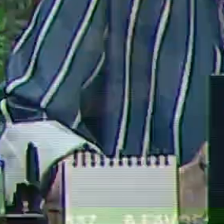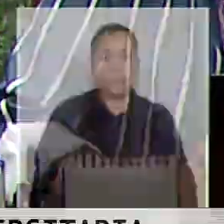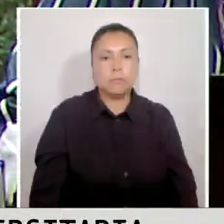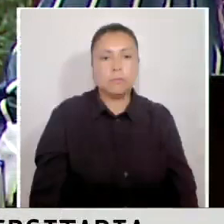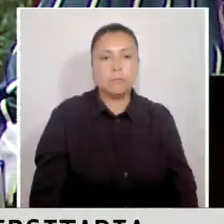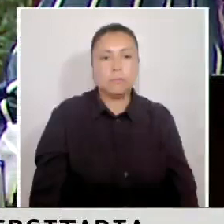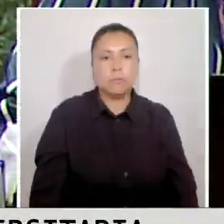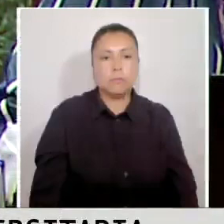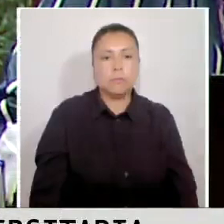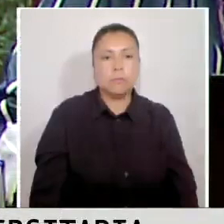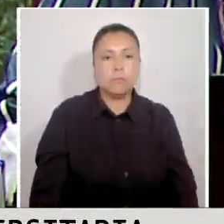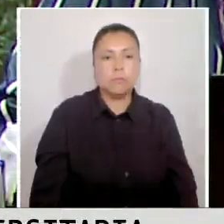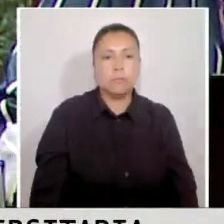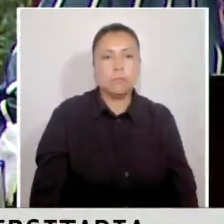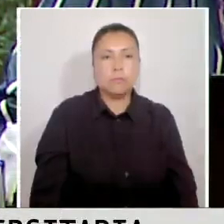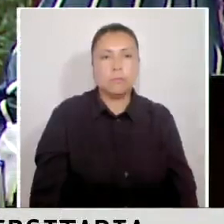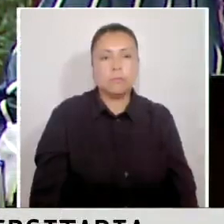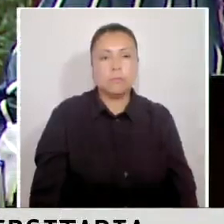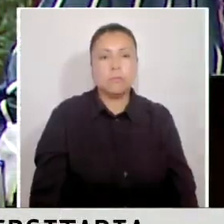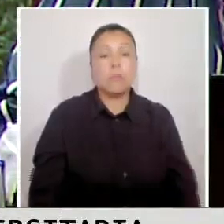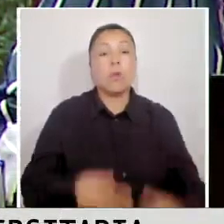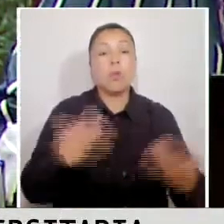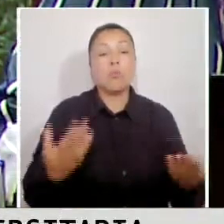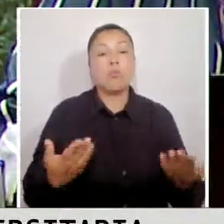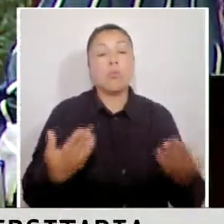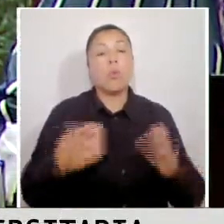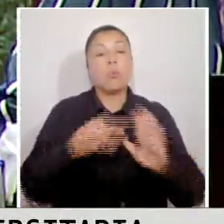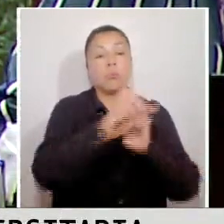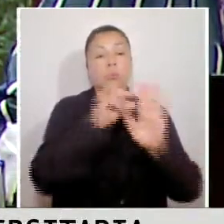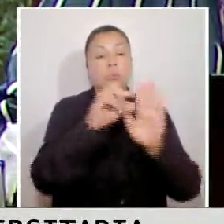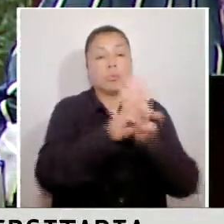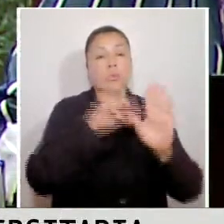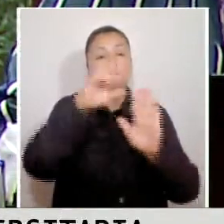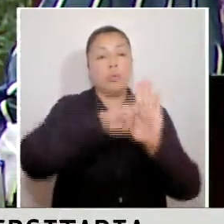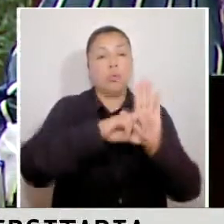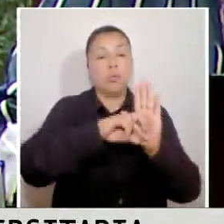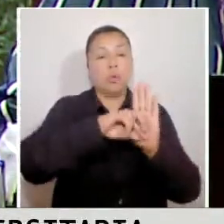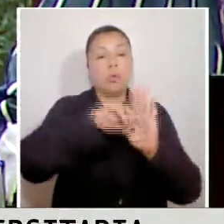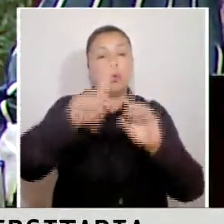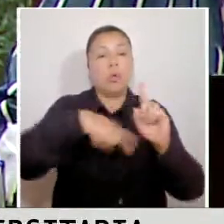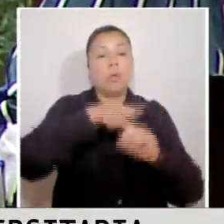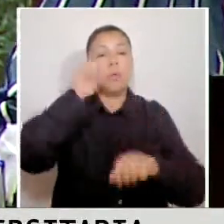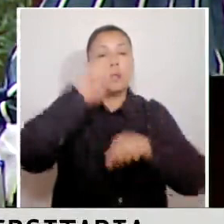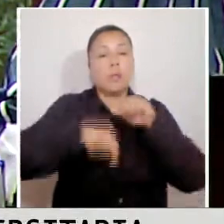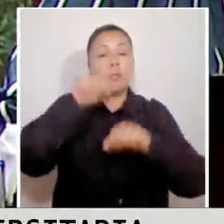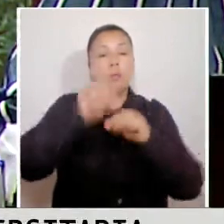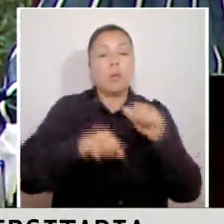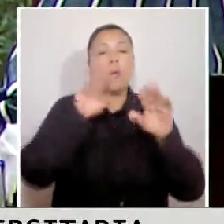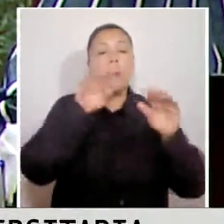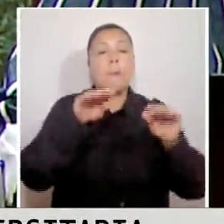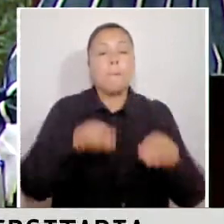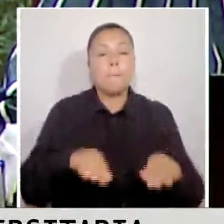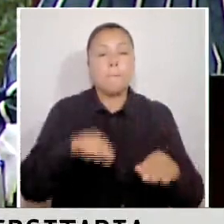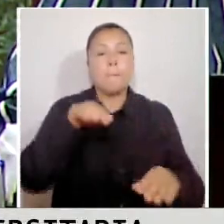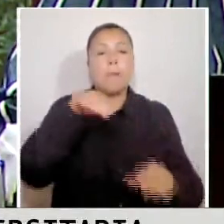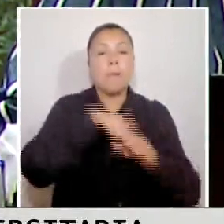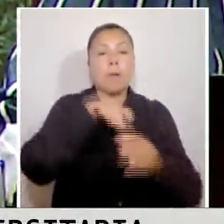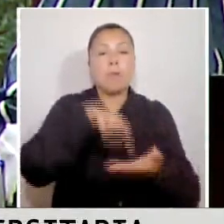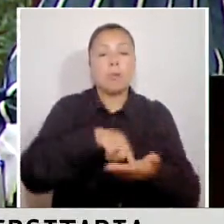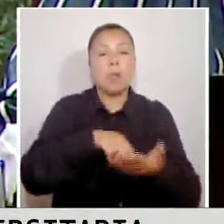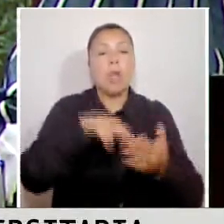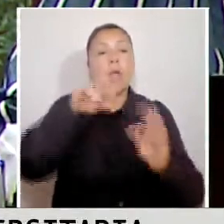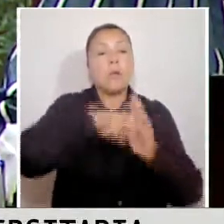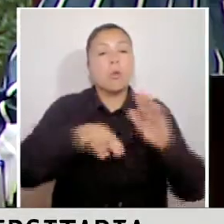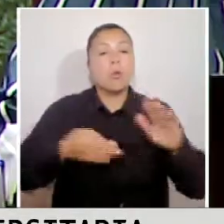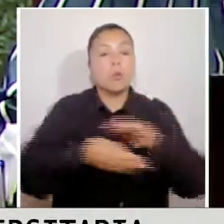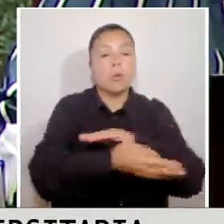137 por no haber sido objeto de indicaciones el proyecto se aprueba también en particular con la misma votación y se despacha el